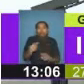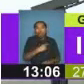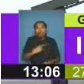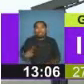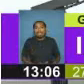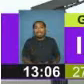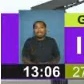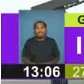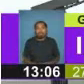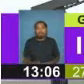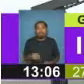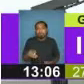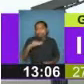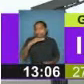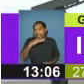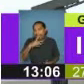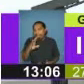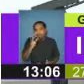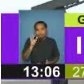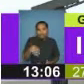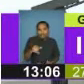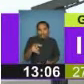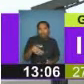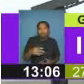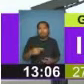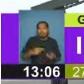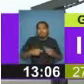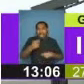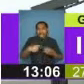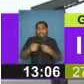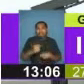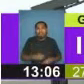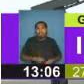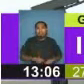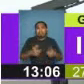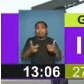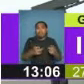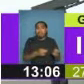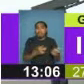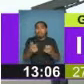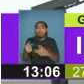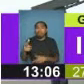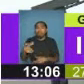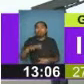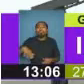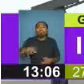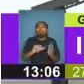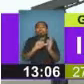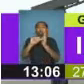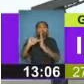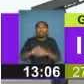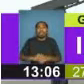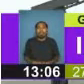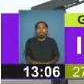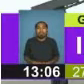Ledesma que exporta a todo el mundo no a distintos países del mundo as que la verdad que a partir de las producciones tradicionales pero